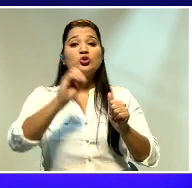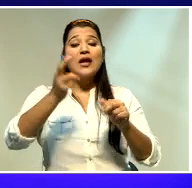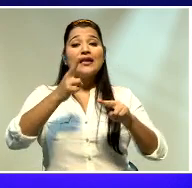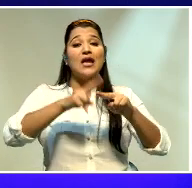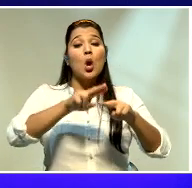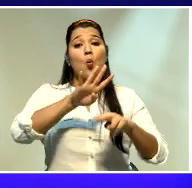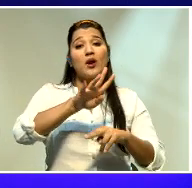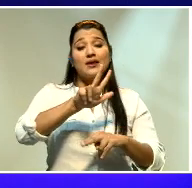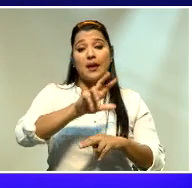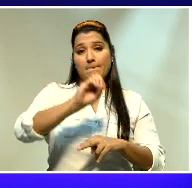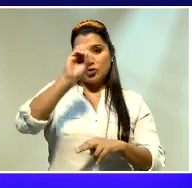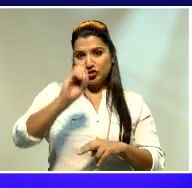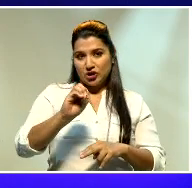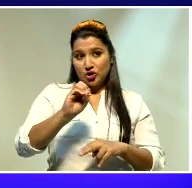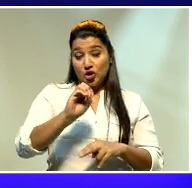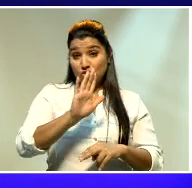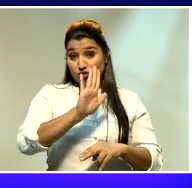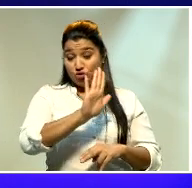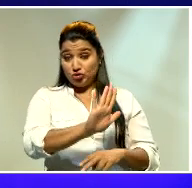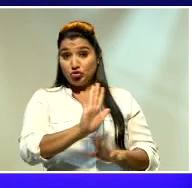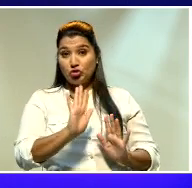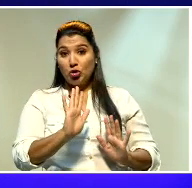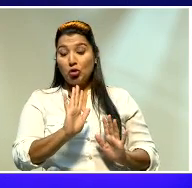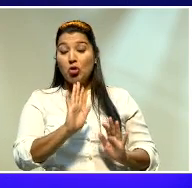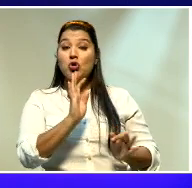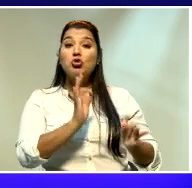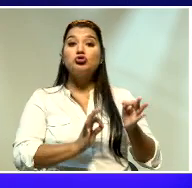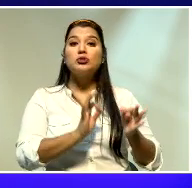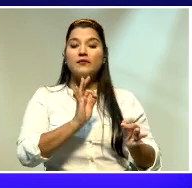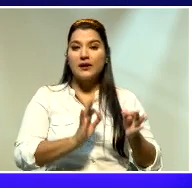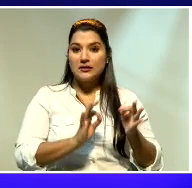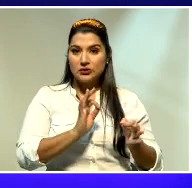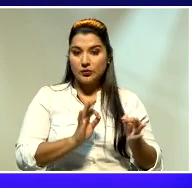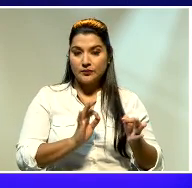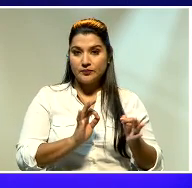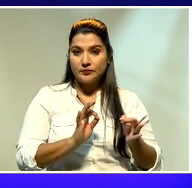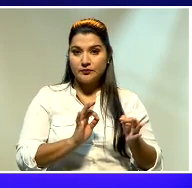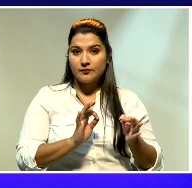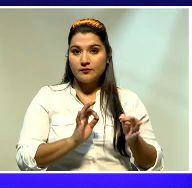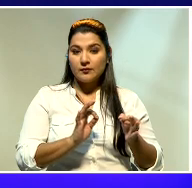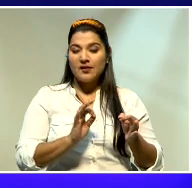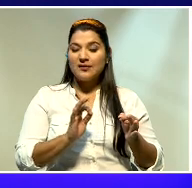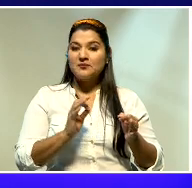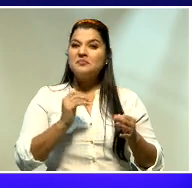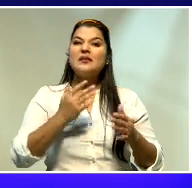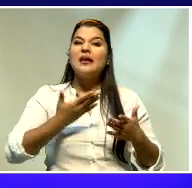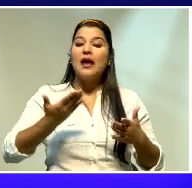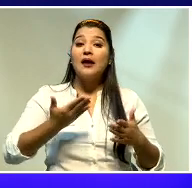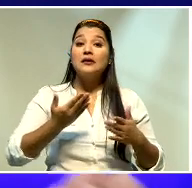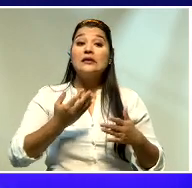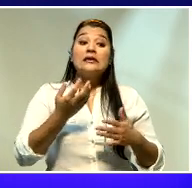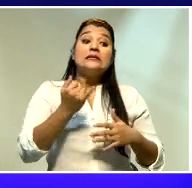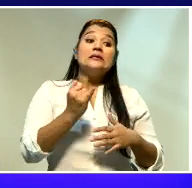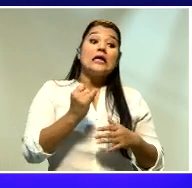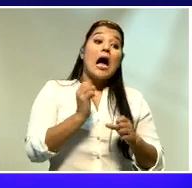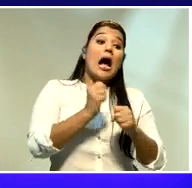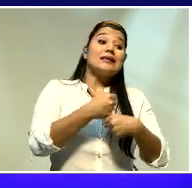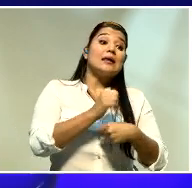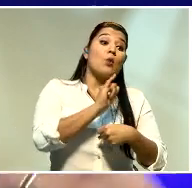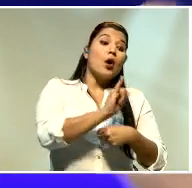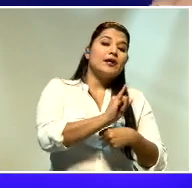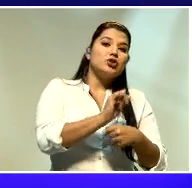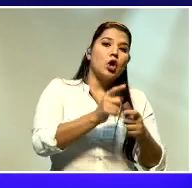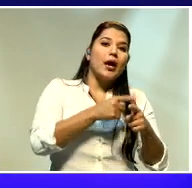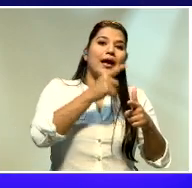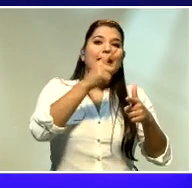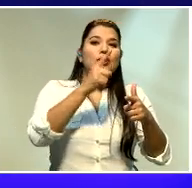más para definir la usura bancaria es que si hacemos eso, se excluiría